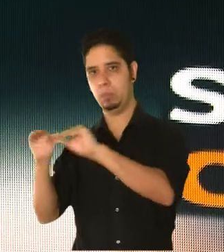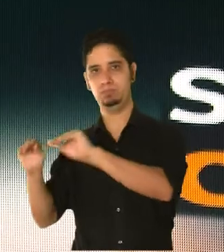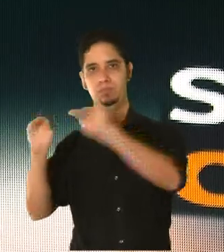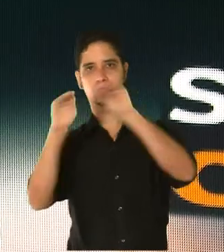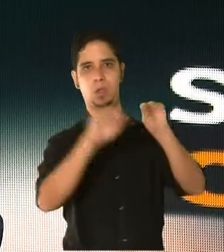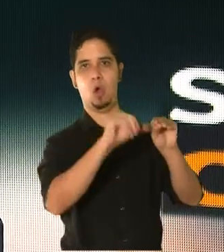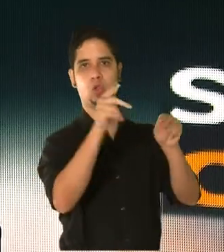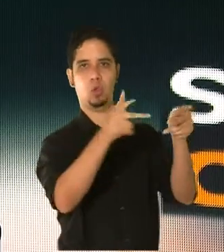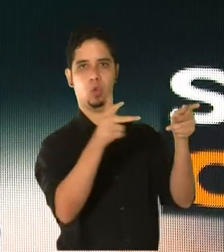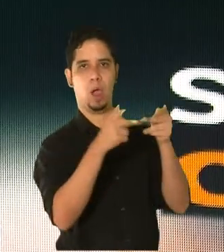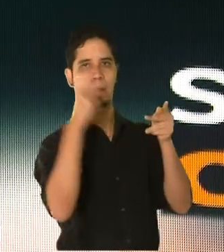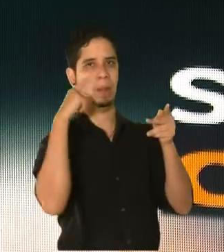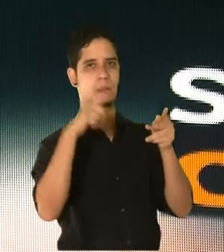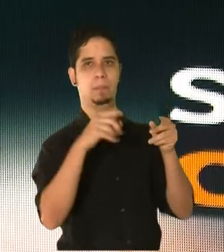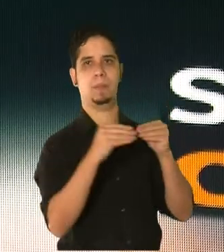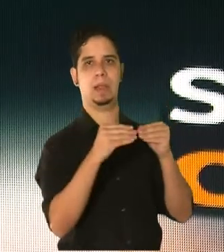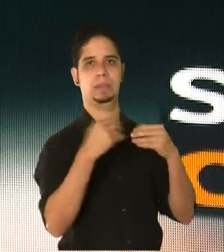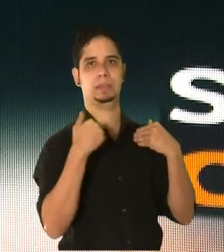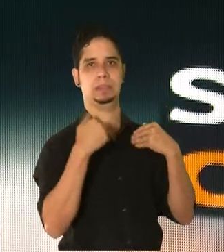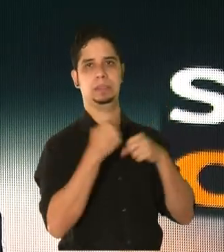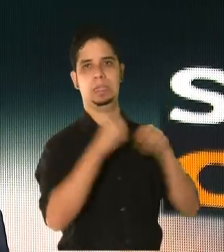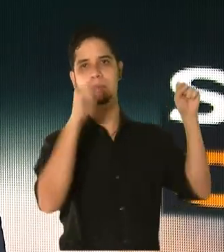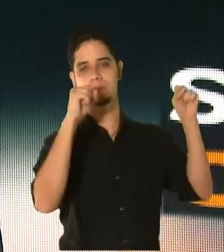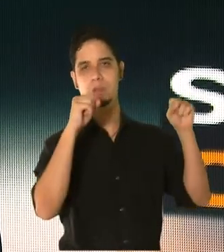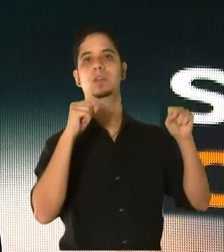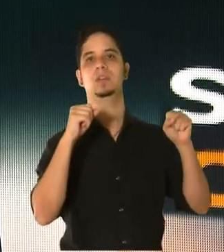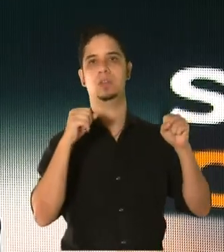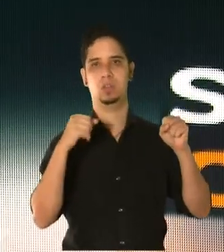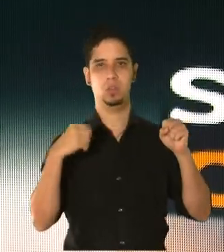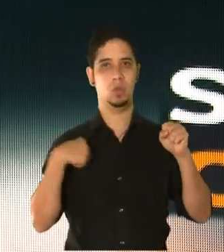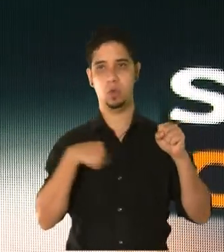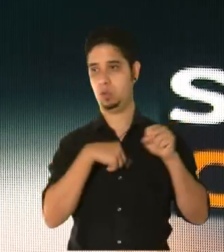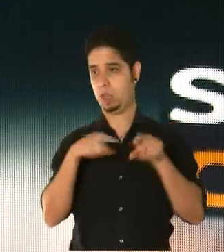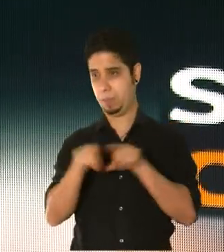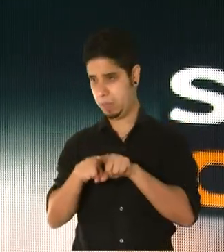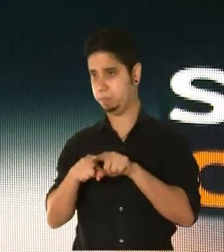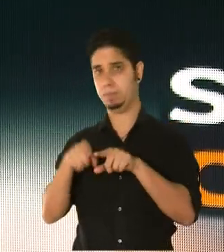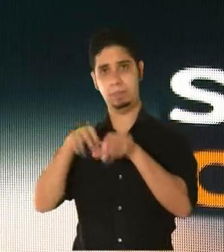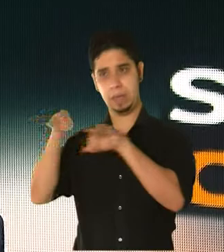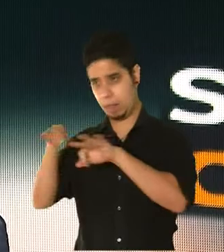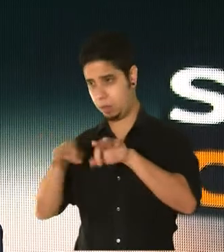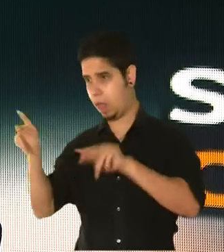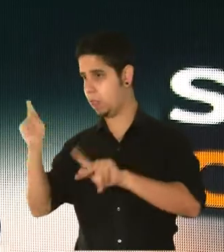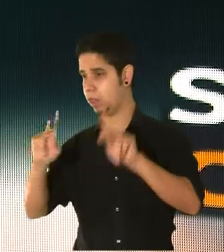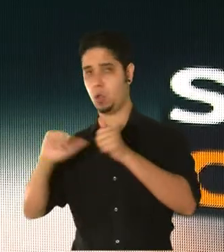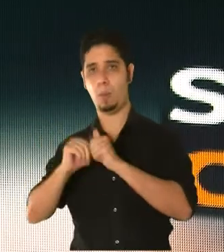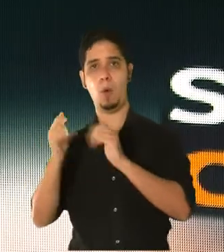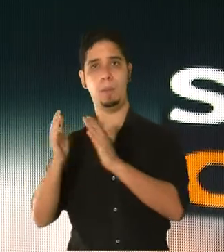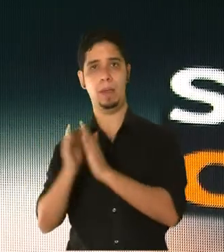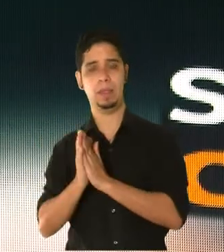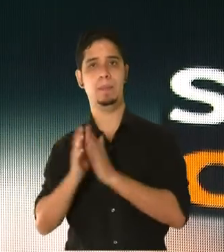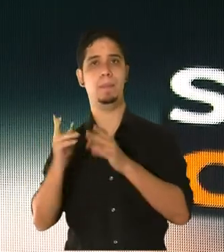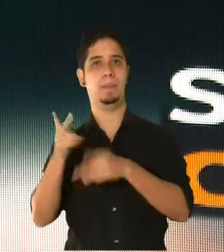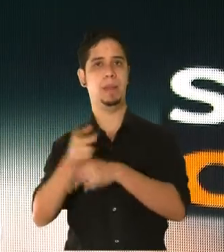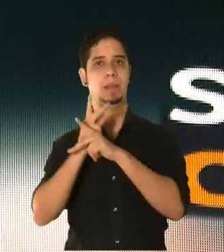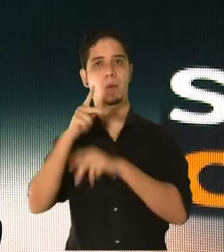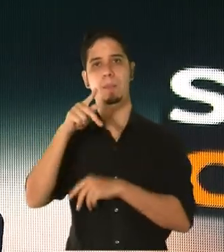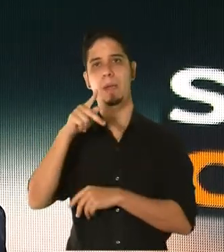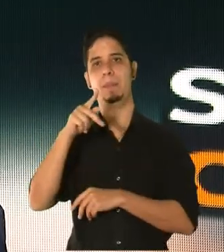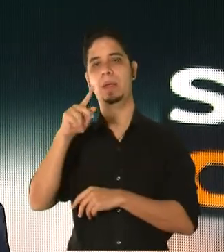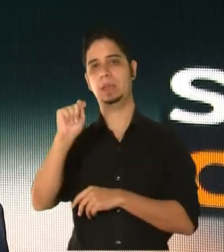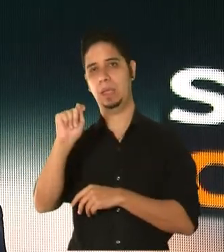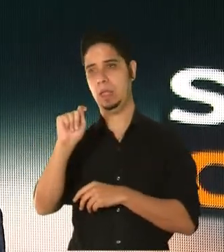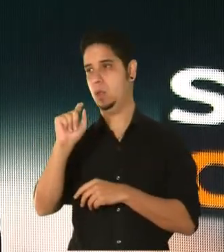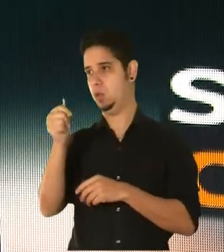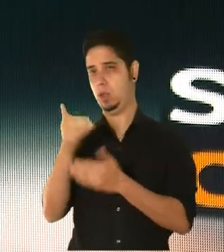y darles orientaciones como son digitales del préstamo de pepe cómo solicitar los incentivos logran porque es un poco difícil